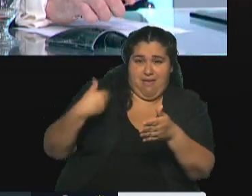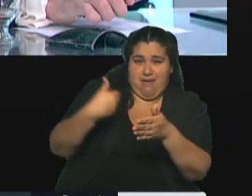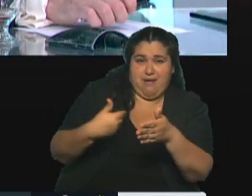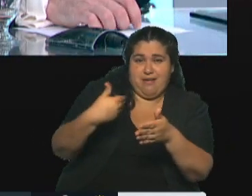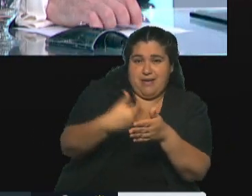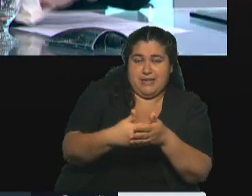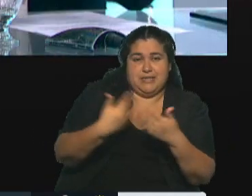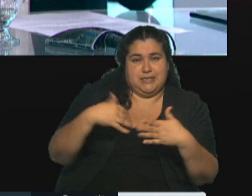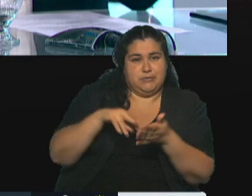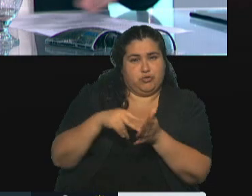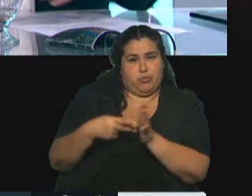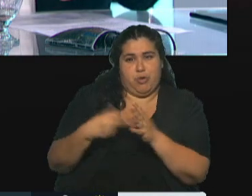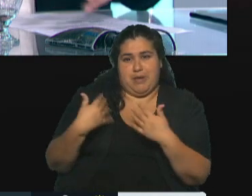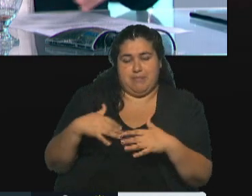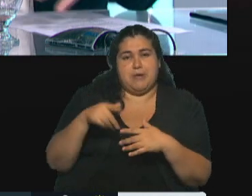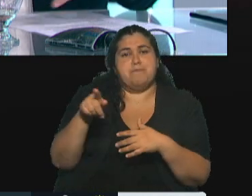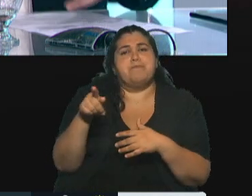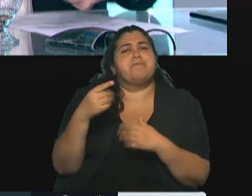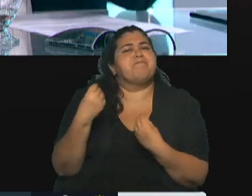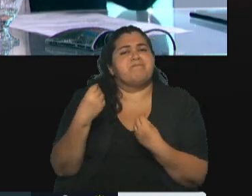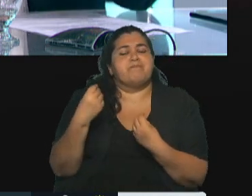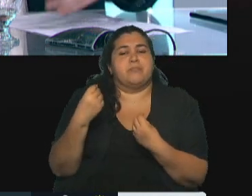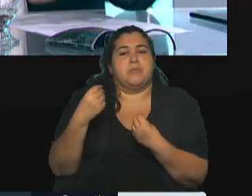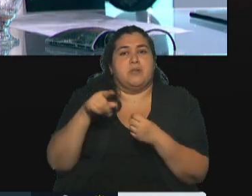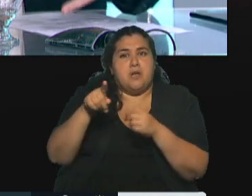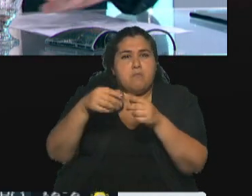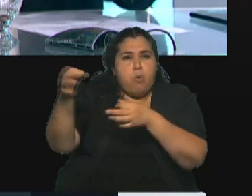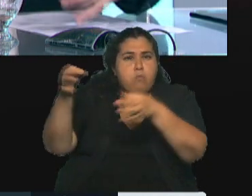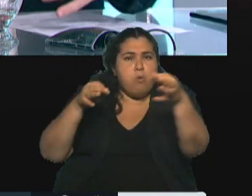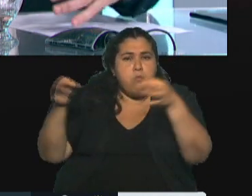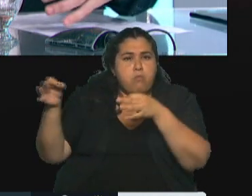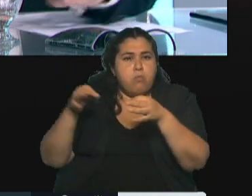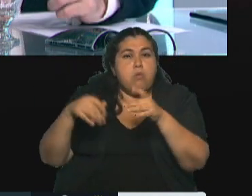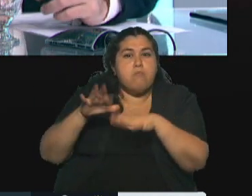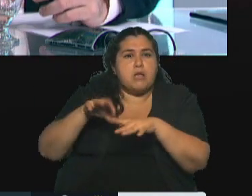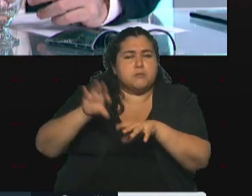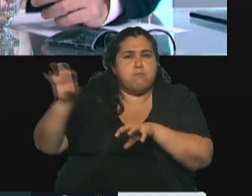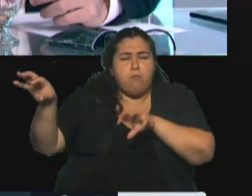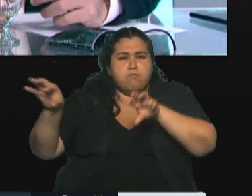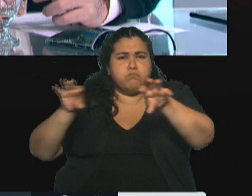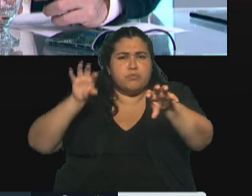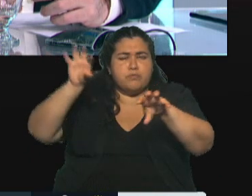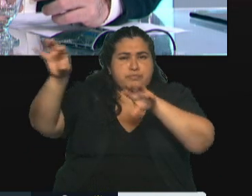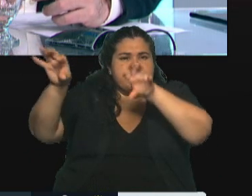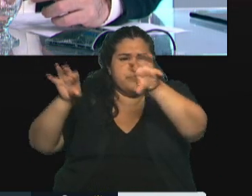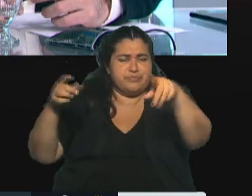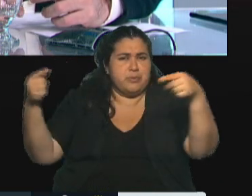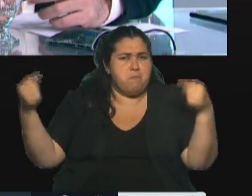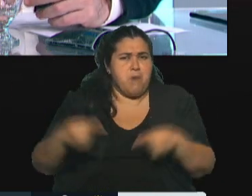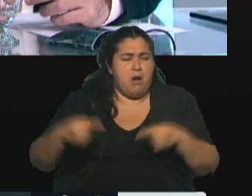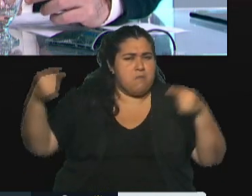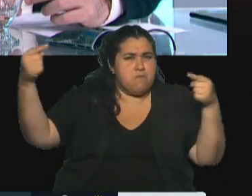que pasan los días es esta suerte de extensión de manera tercerizada, podríamos decir así, del conflicto, en la cual